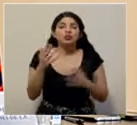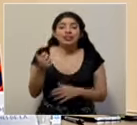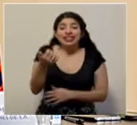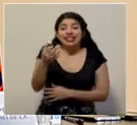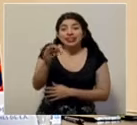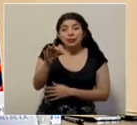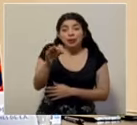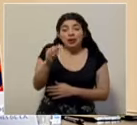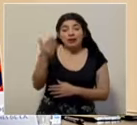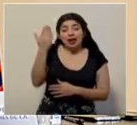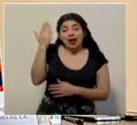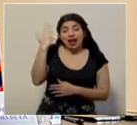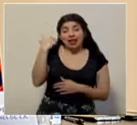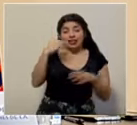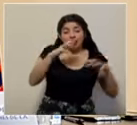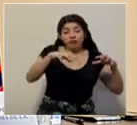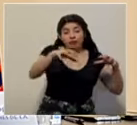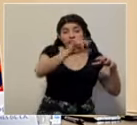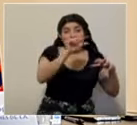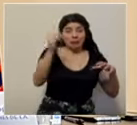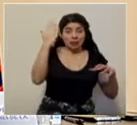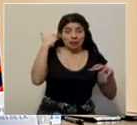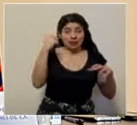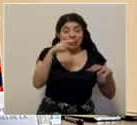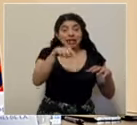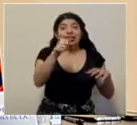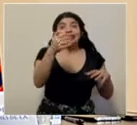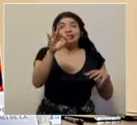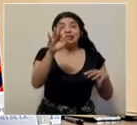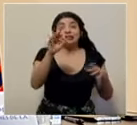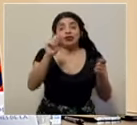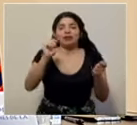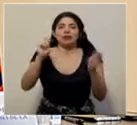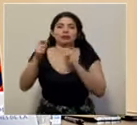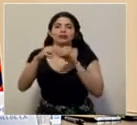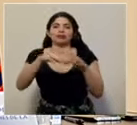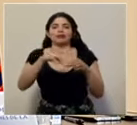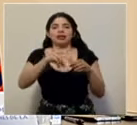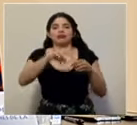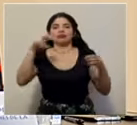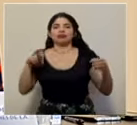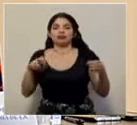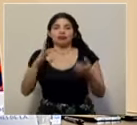los distritos que estaban la semana anterior salen de esta alerta temprana.